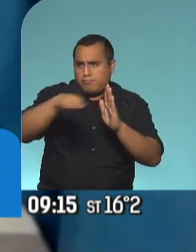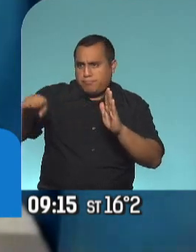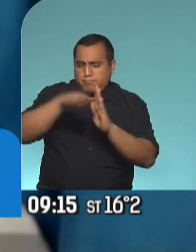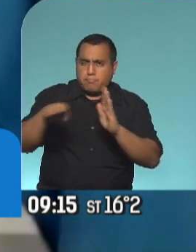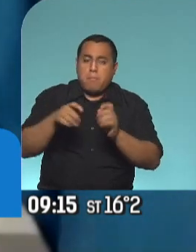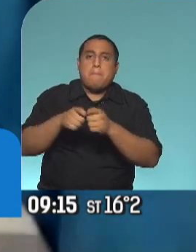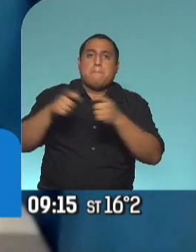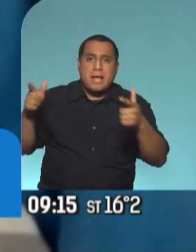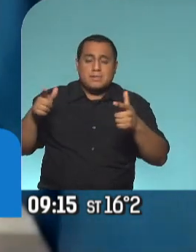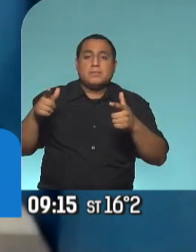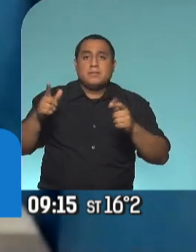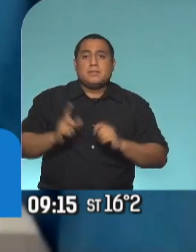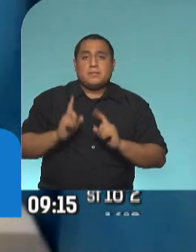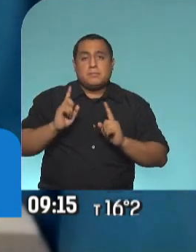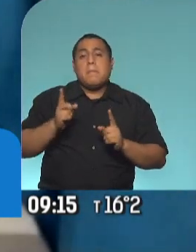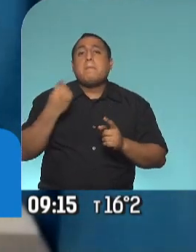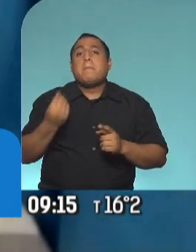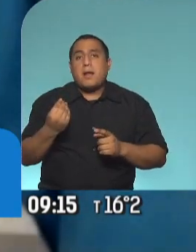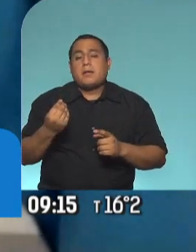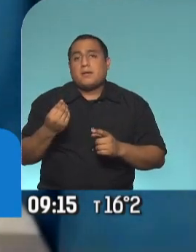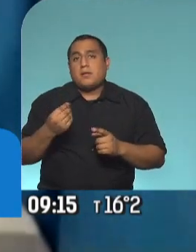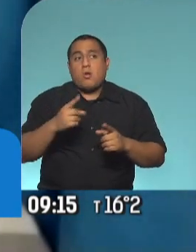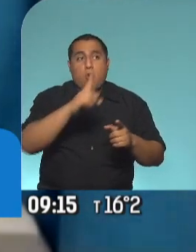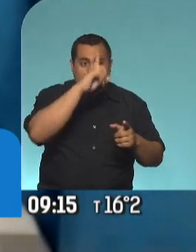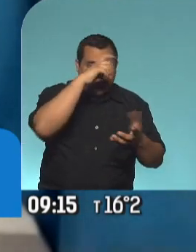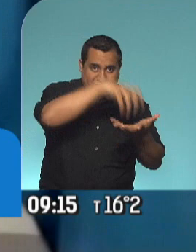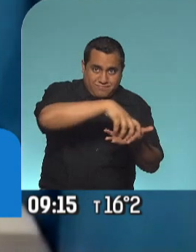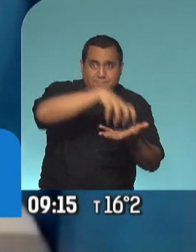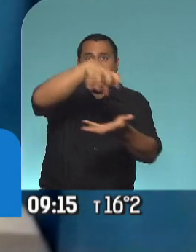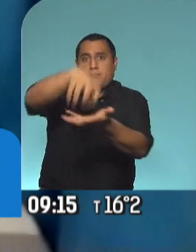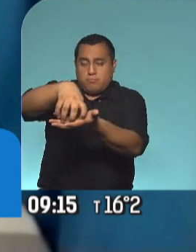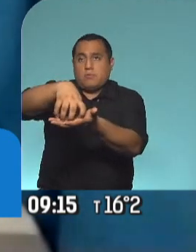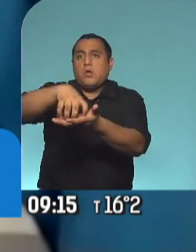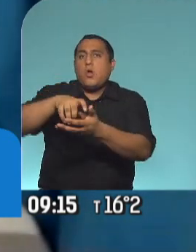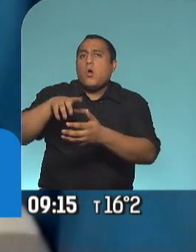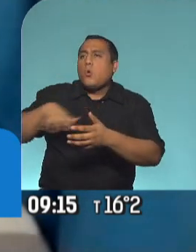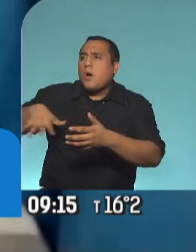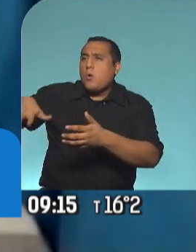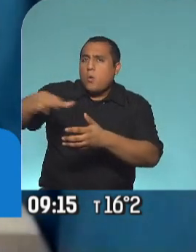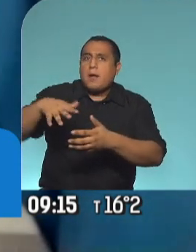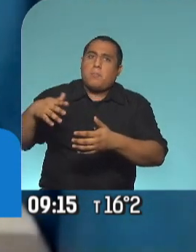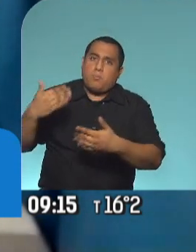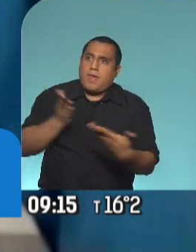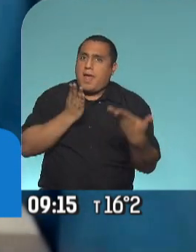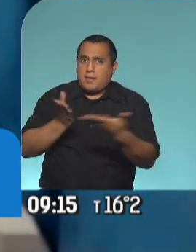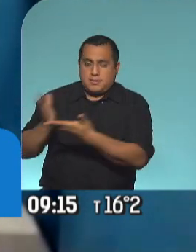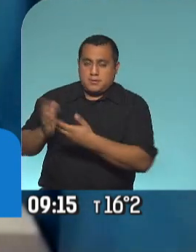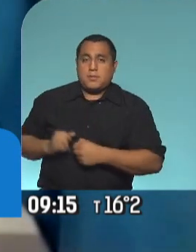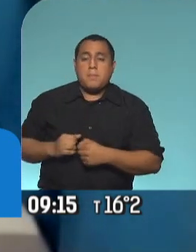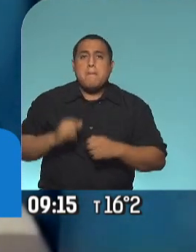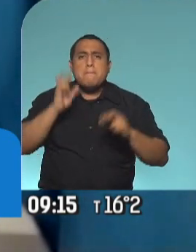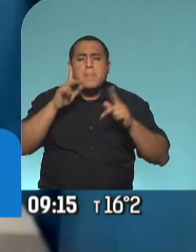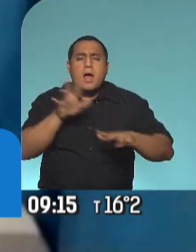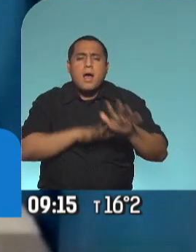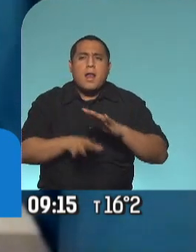campaña para también hacer frente con estos dos hospitales a todas las necesidades de nuestra provincia. La estrategia de atención